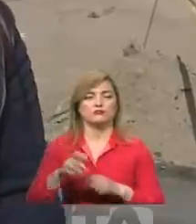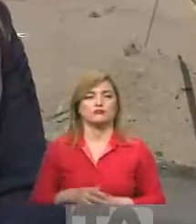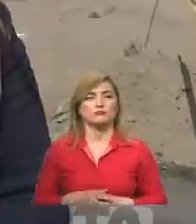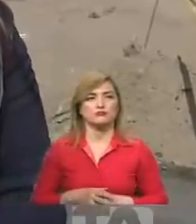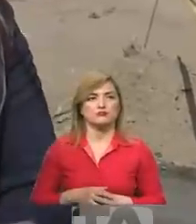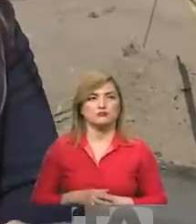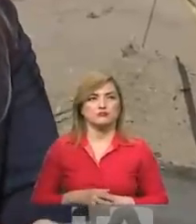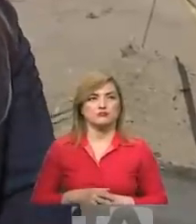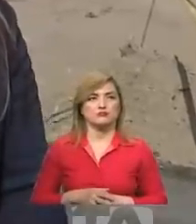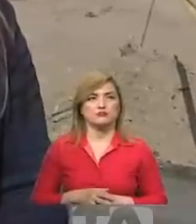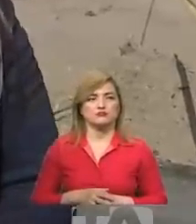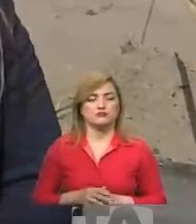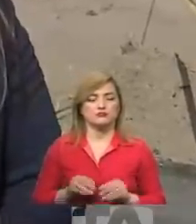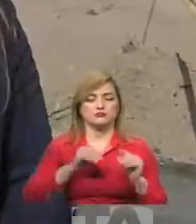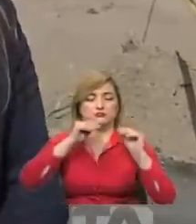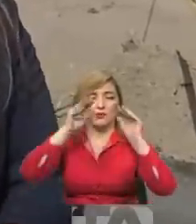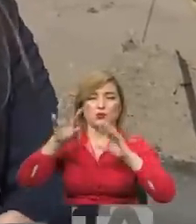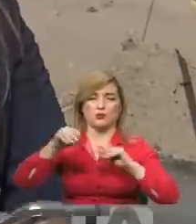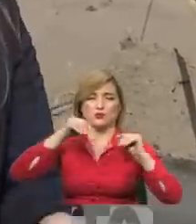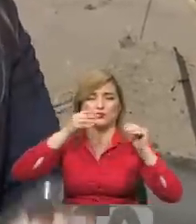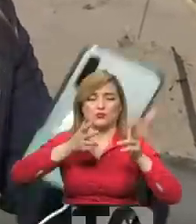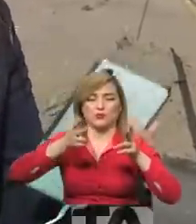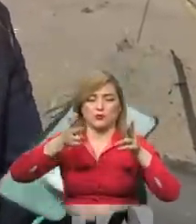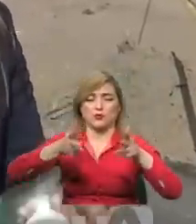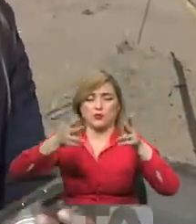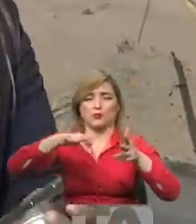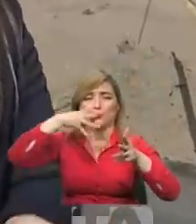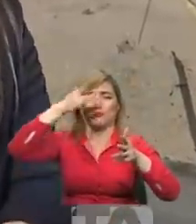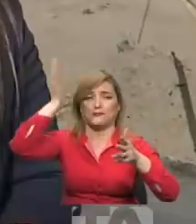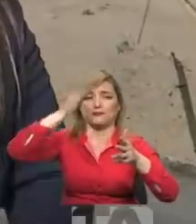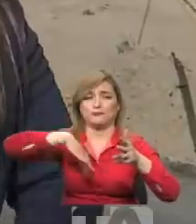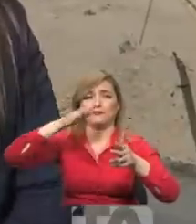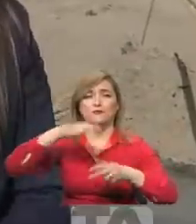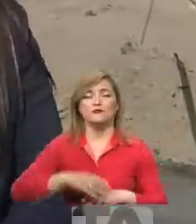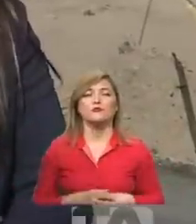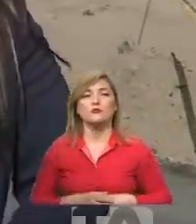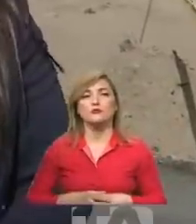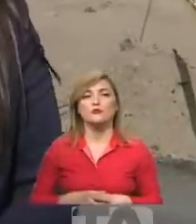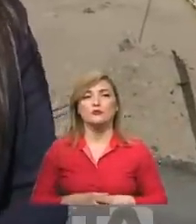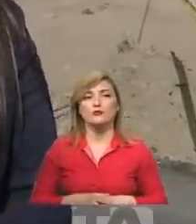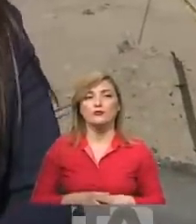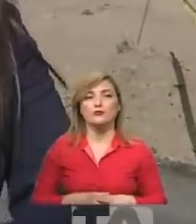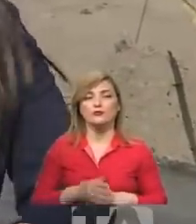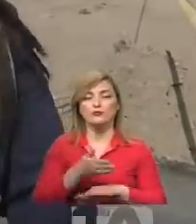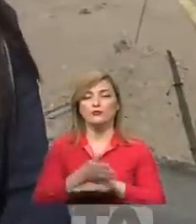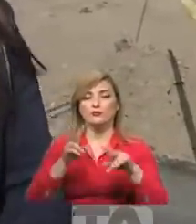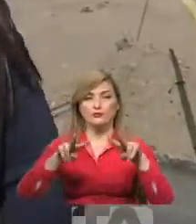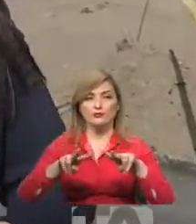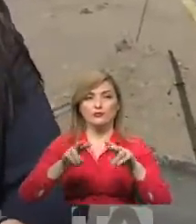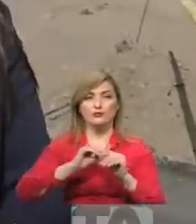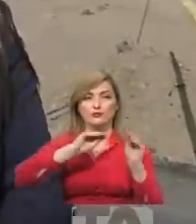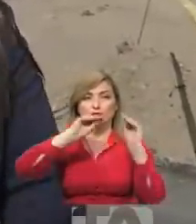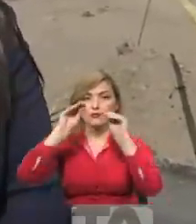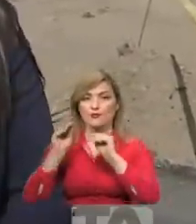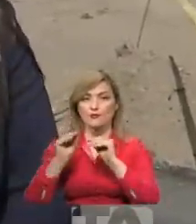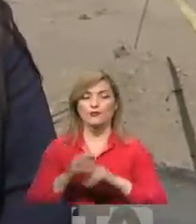También el tema de que aquí el polvo es bastante, bastante fuerte, como ustedes pueden ver a estas horas del día, incluso más tarde, el polvo empieza